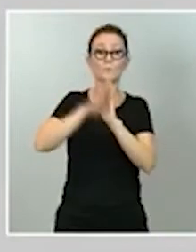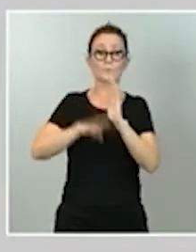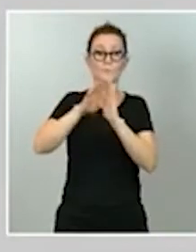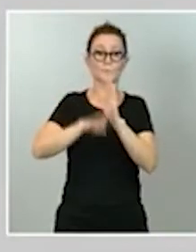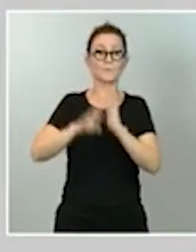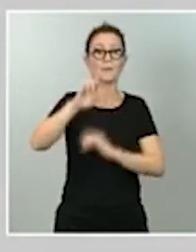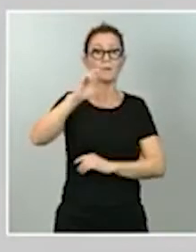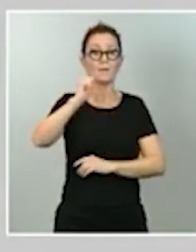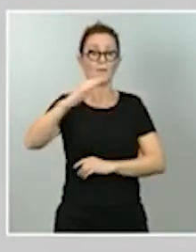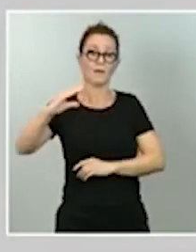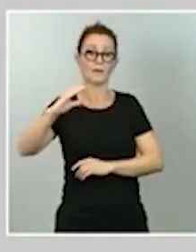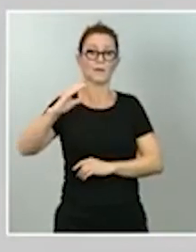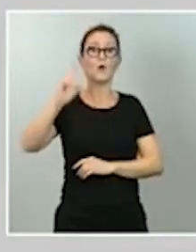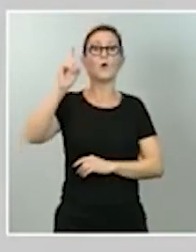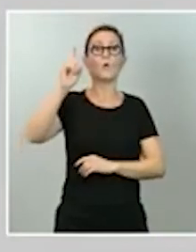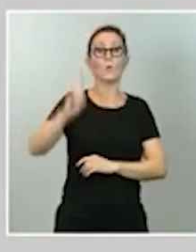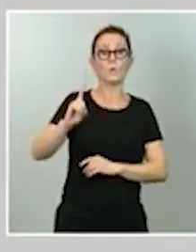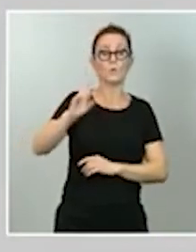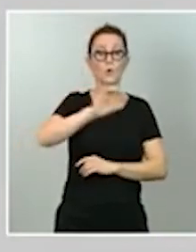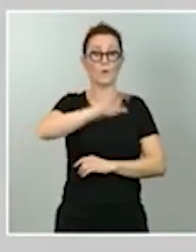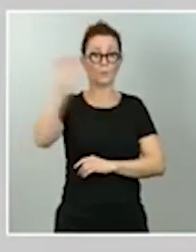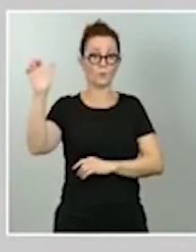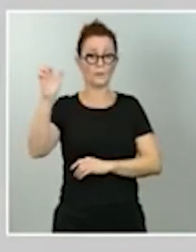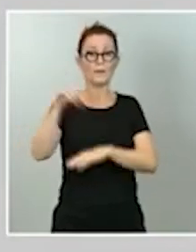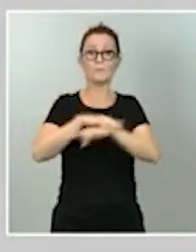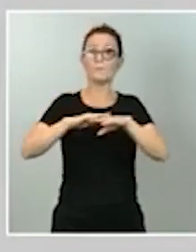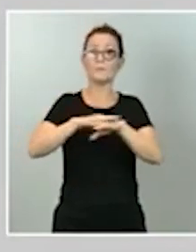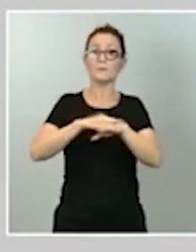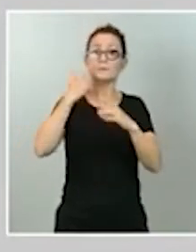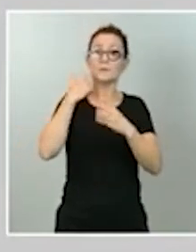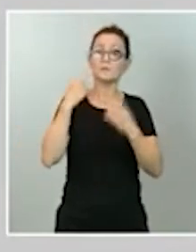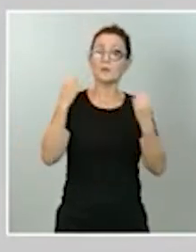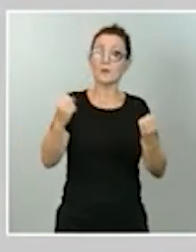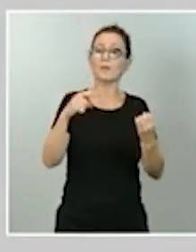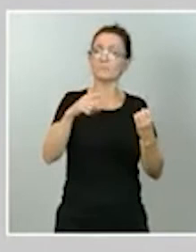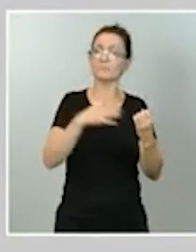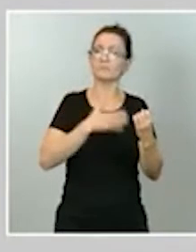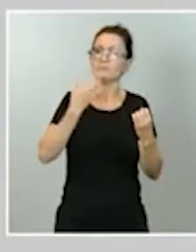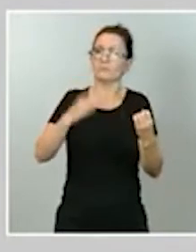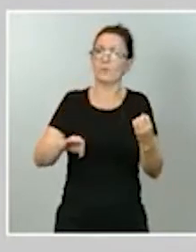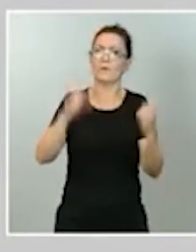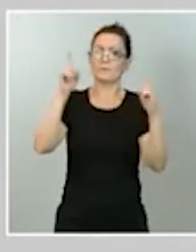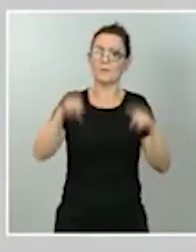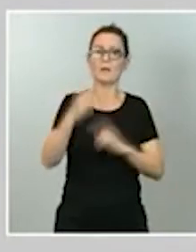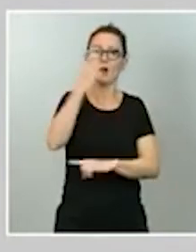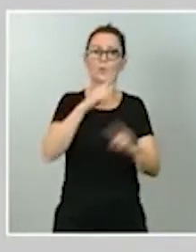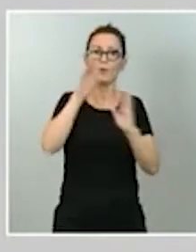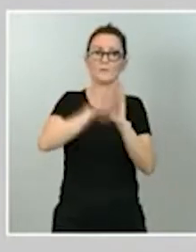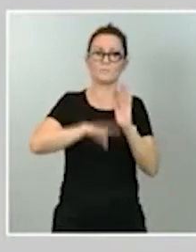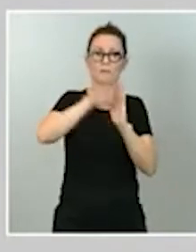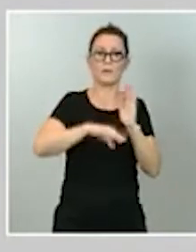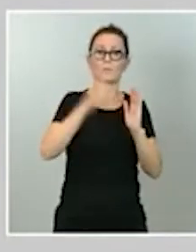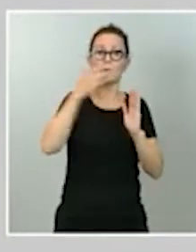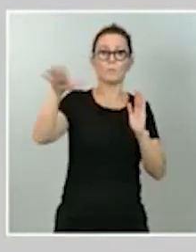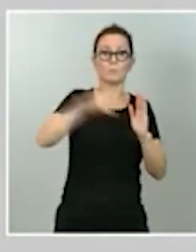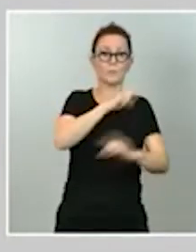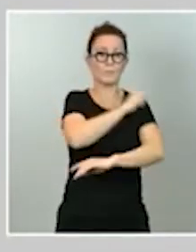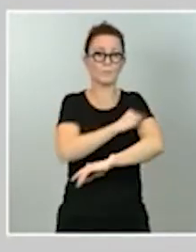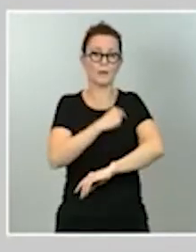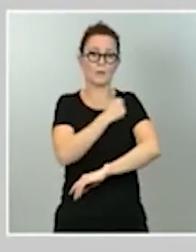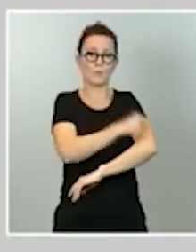en donde el ministerio de sanidad va a poder también abordar algunas medidas como la compra de vacuna para dar